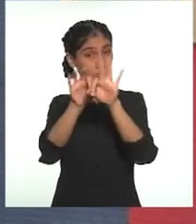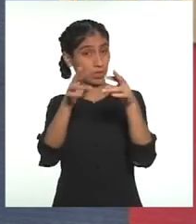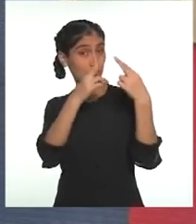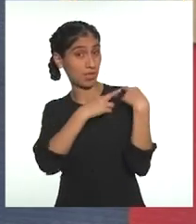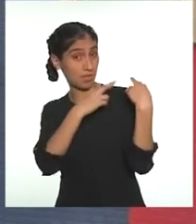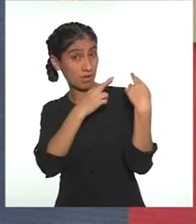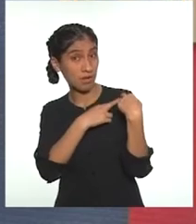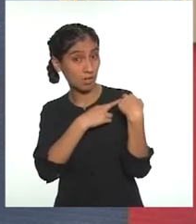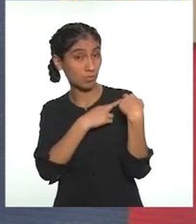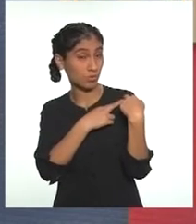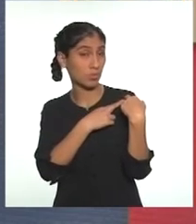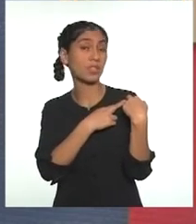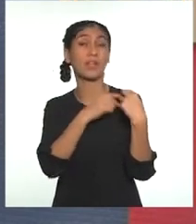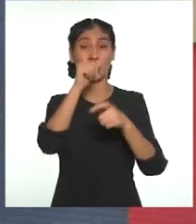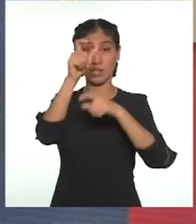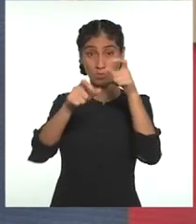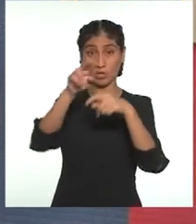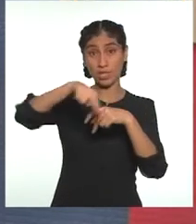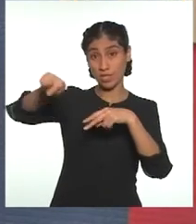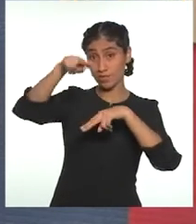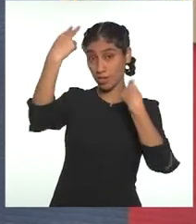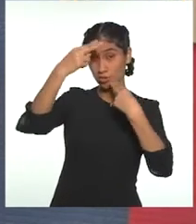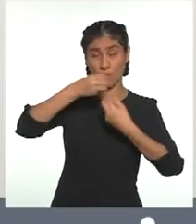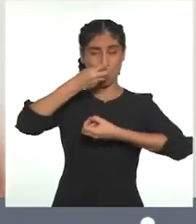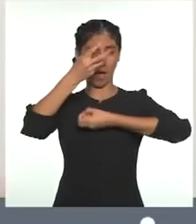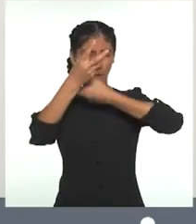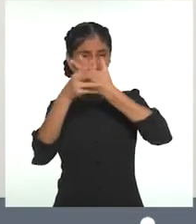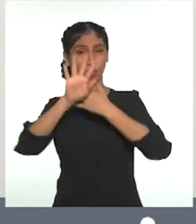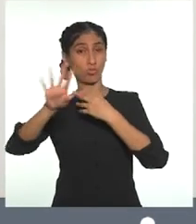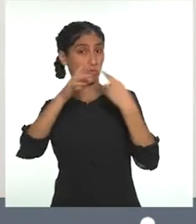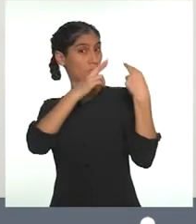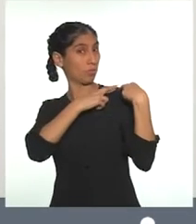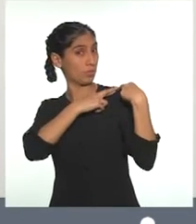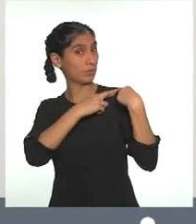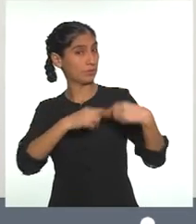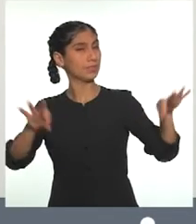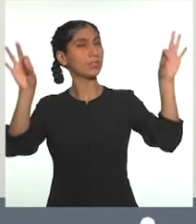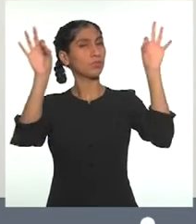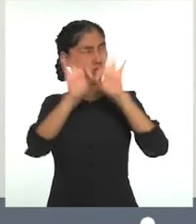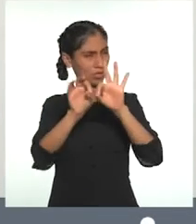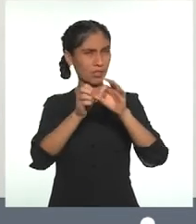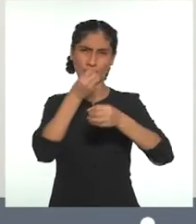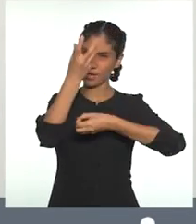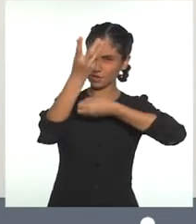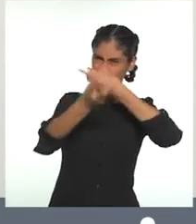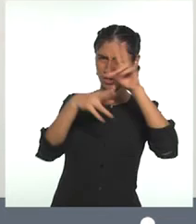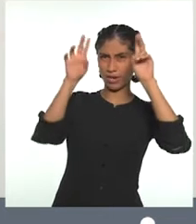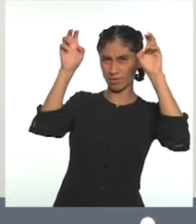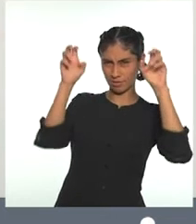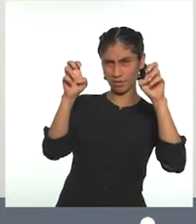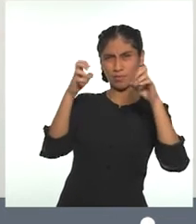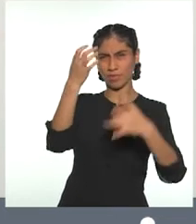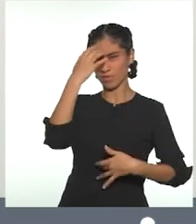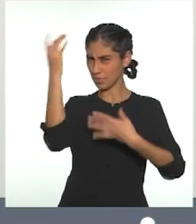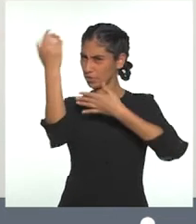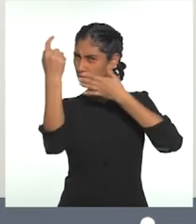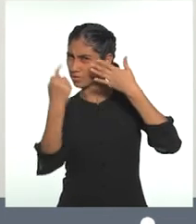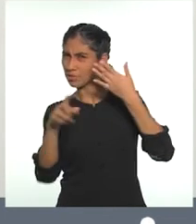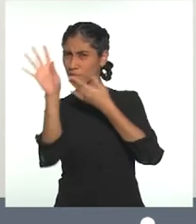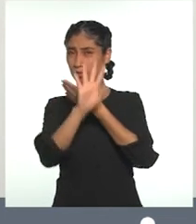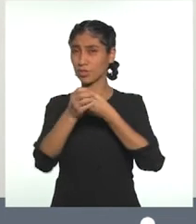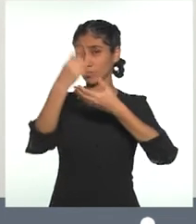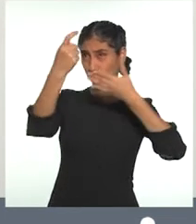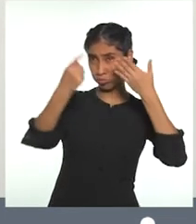rol que cumplen los amigos de los distintos medios de comunicación. A lo largo del programa, hemos visto que los resultados frente a las